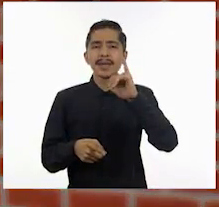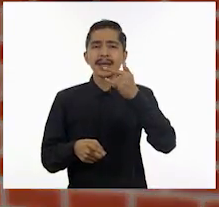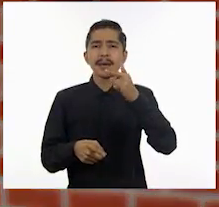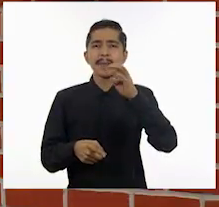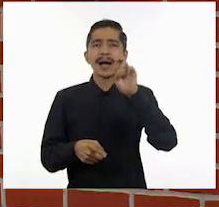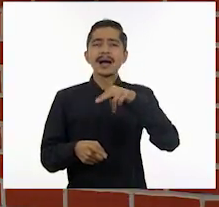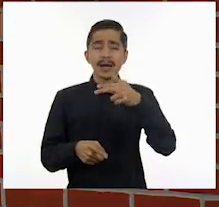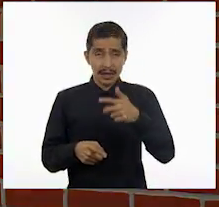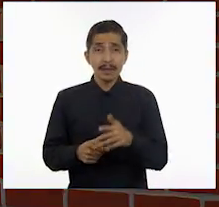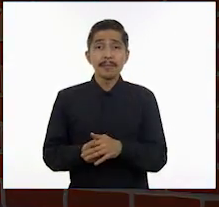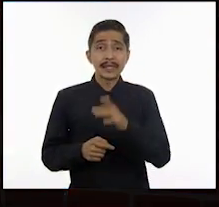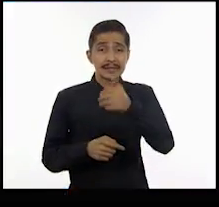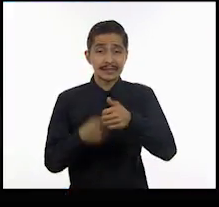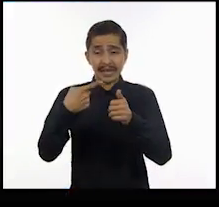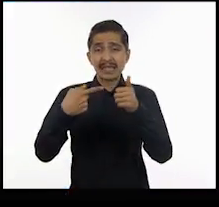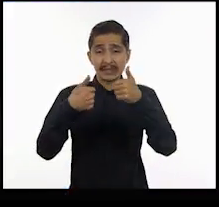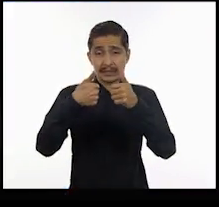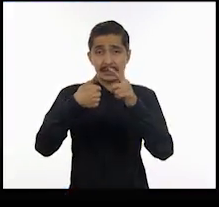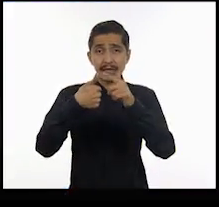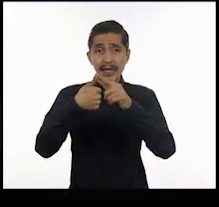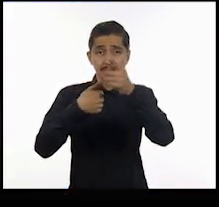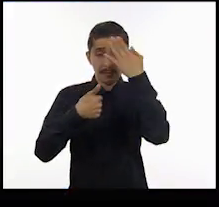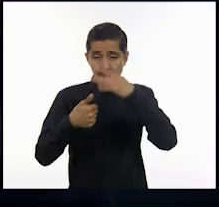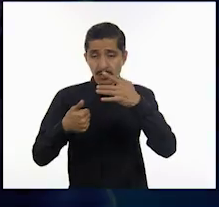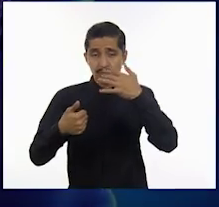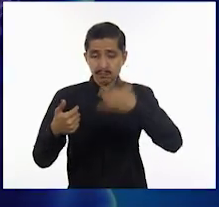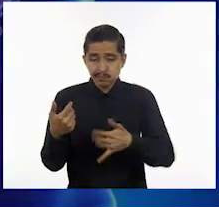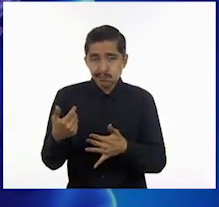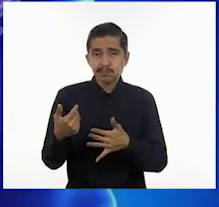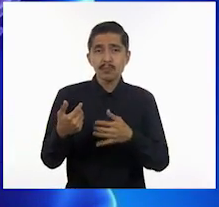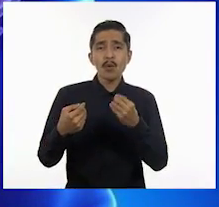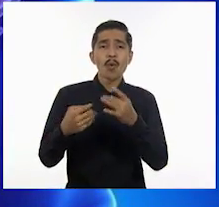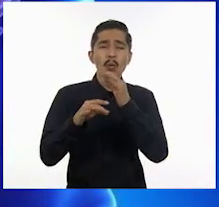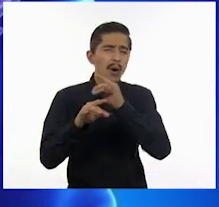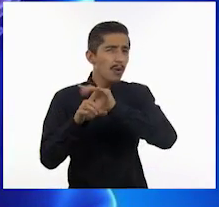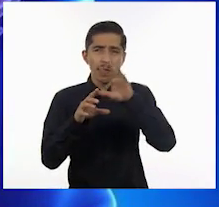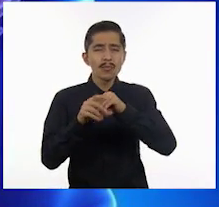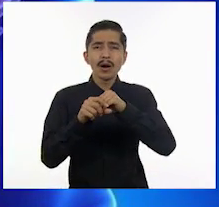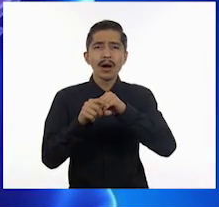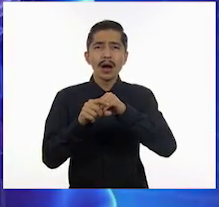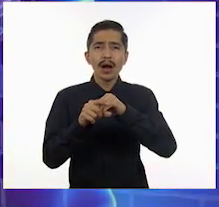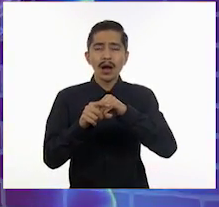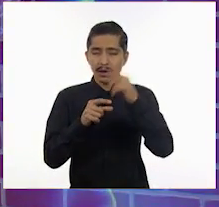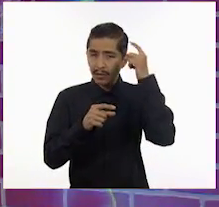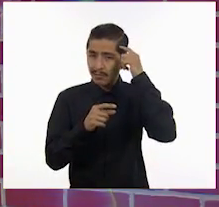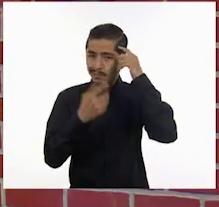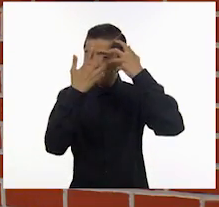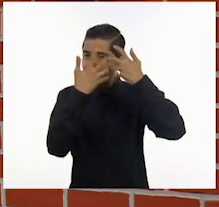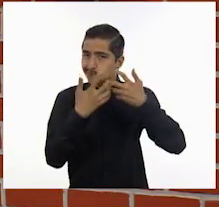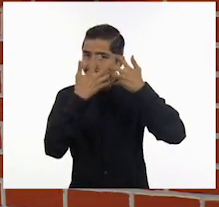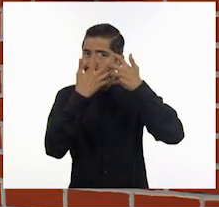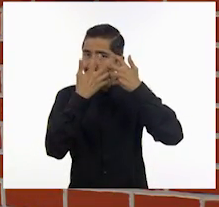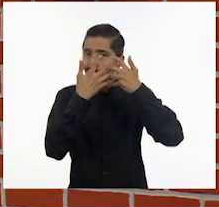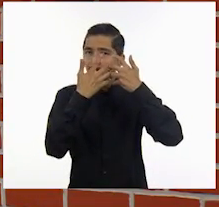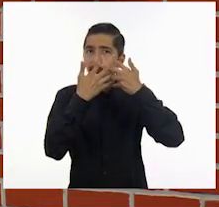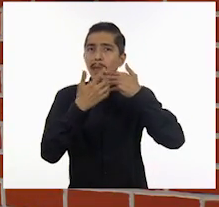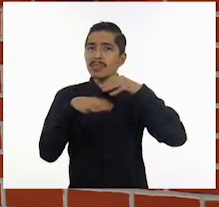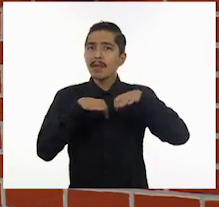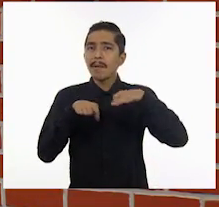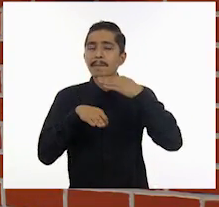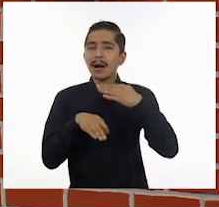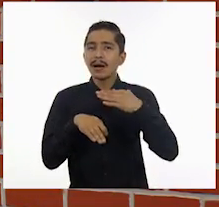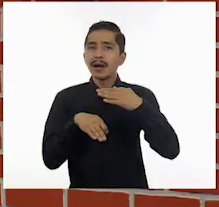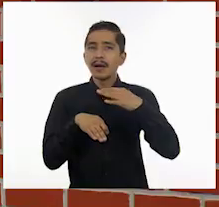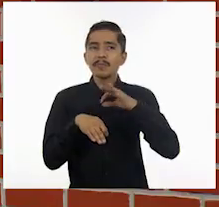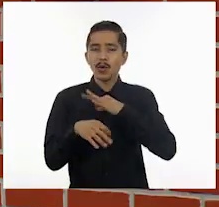6. ¿Sabías que tocar un instrumento musical implica el uso de todas las partes de nuestro cerebro? Por eso dicen que los